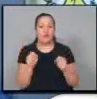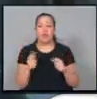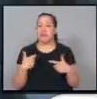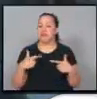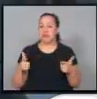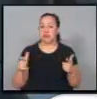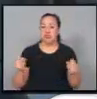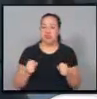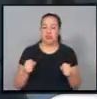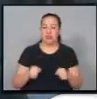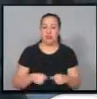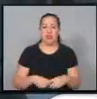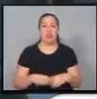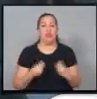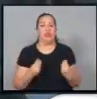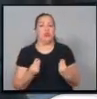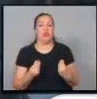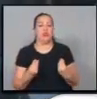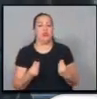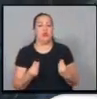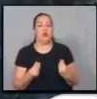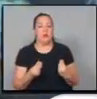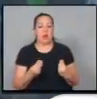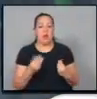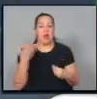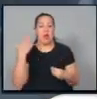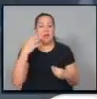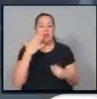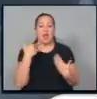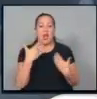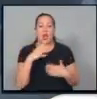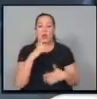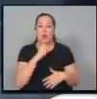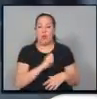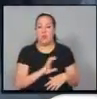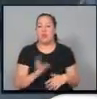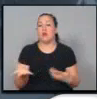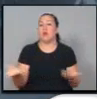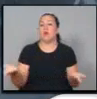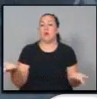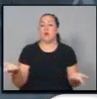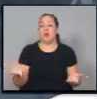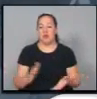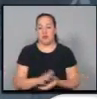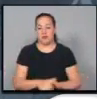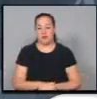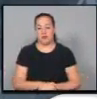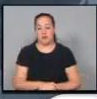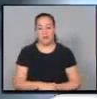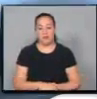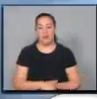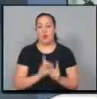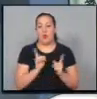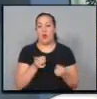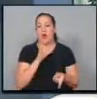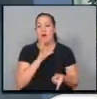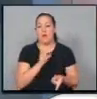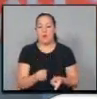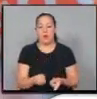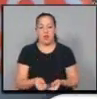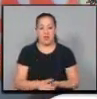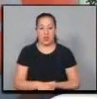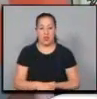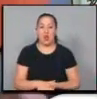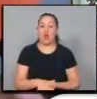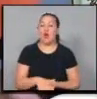frío. ¿Cómo pasó los últimos días, insoportable? Y mal, pero bueno, mal. Me la tenía que bancar, no quedaba otra alternativa. Y